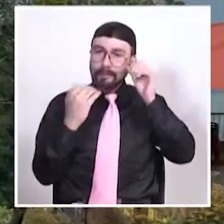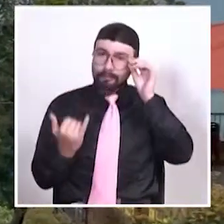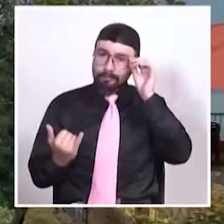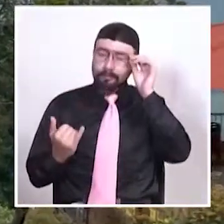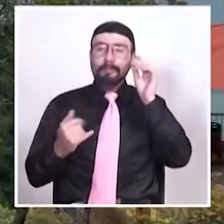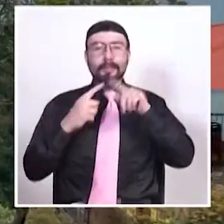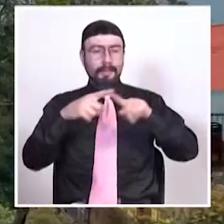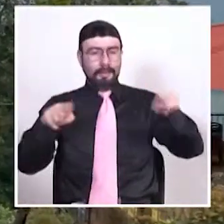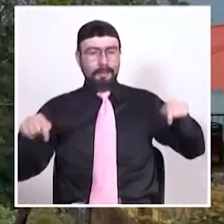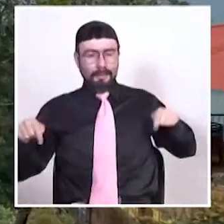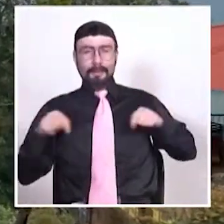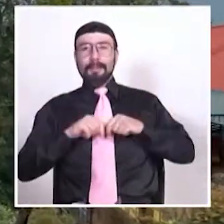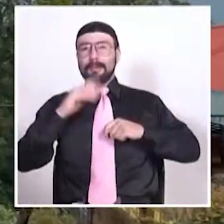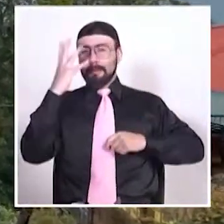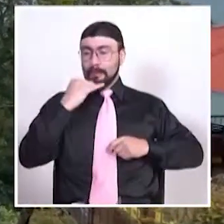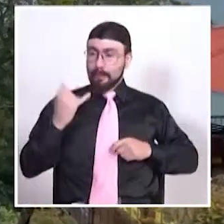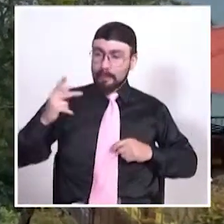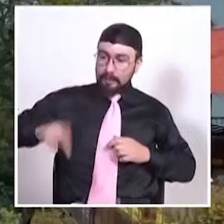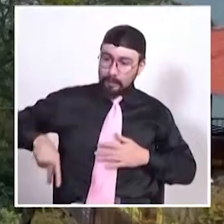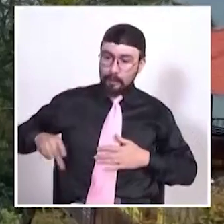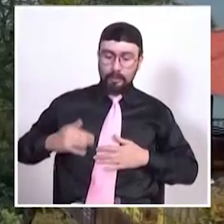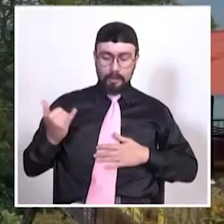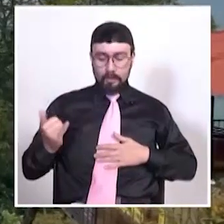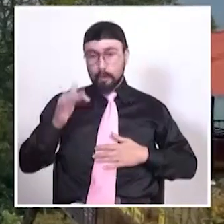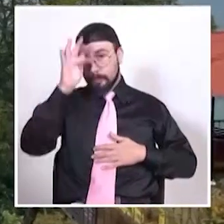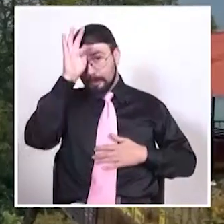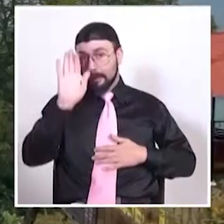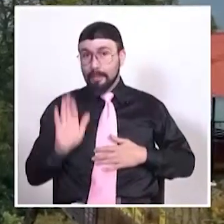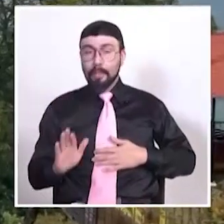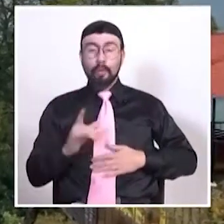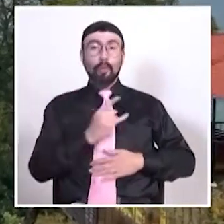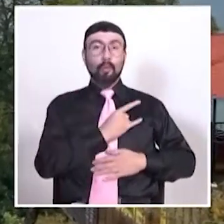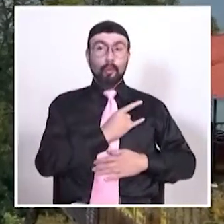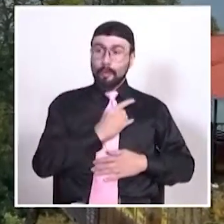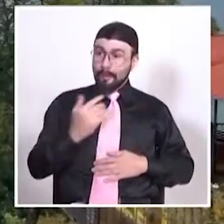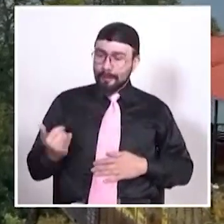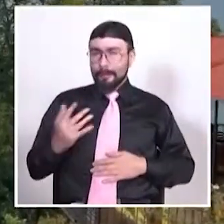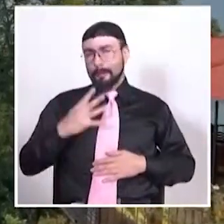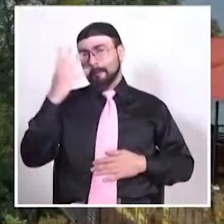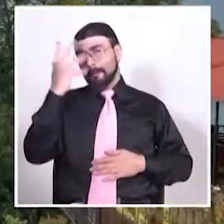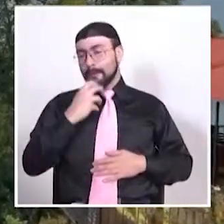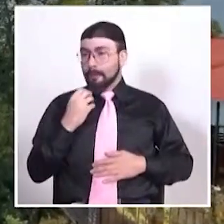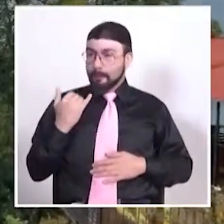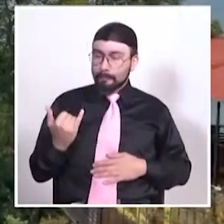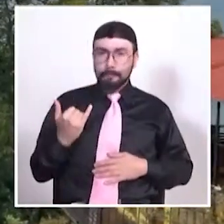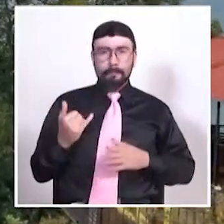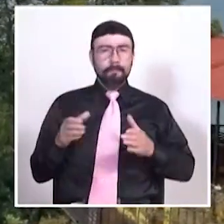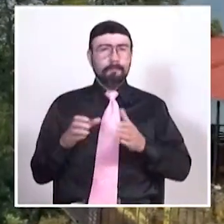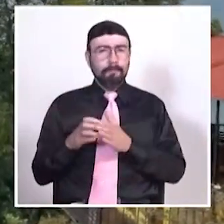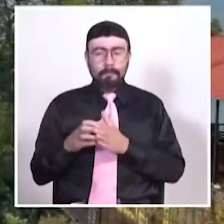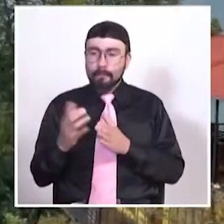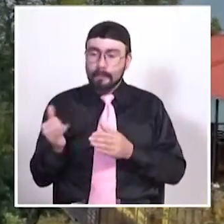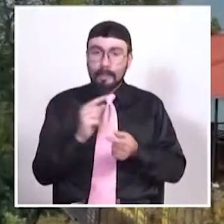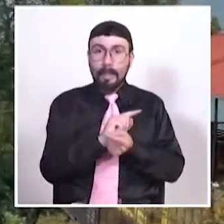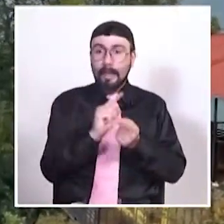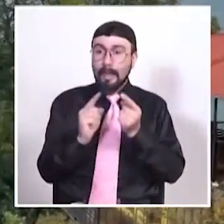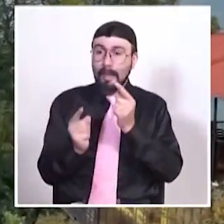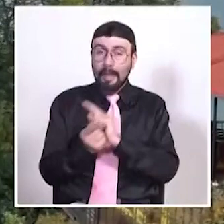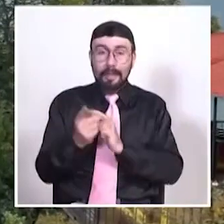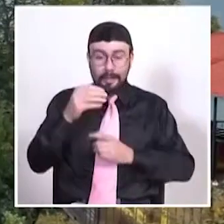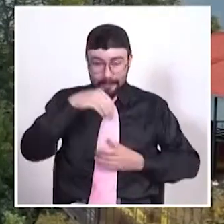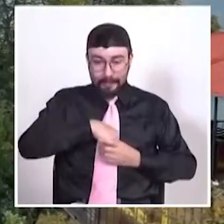sitio, esta escuela, este hospital, esta universidad, este centro educativo, este centro de transformación